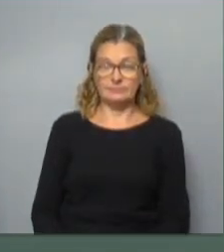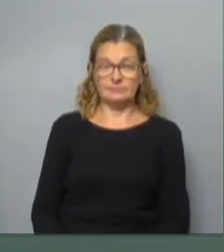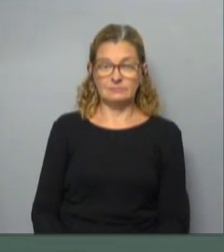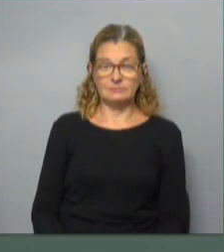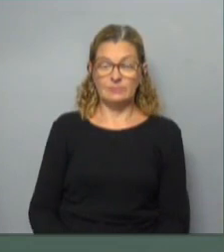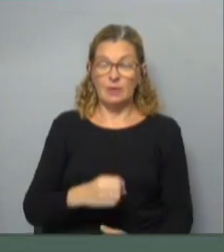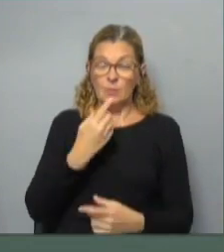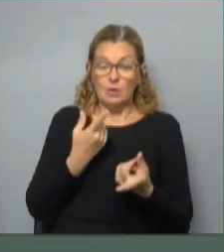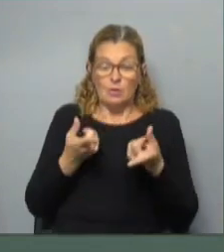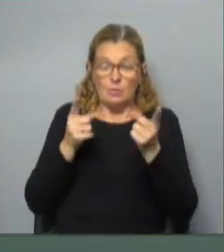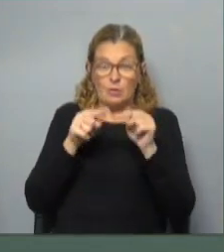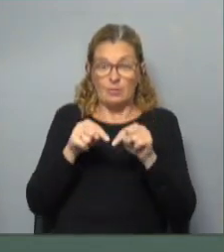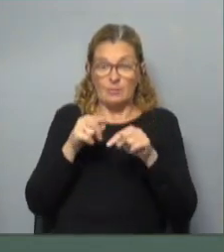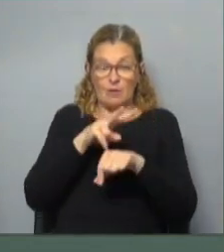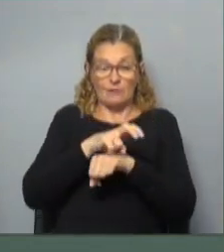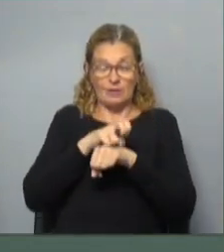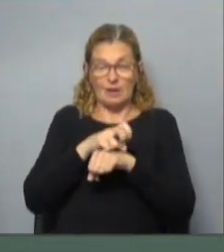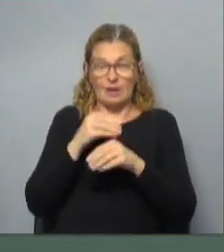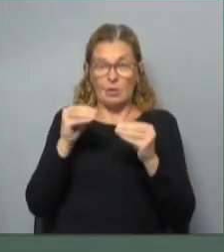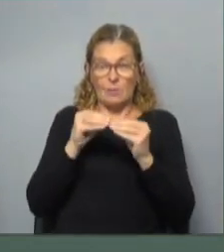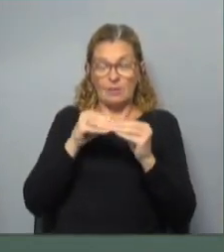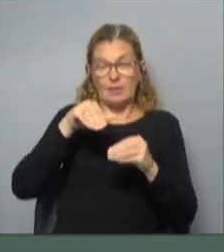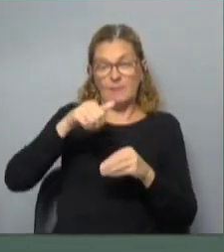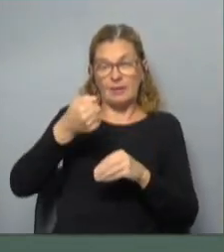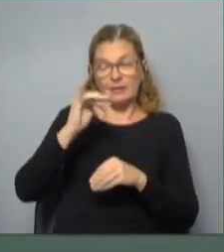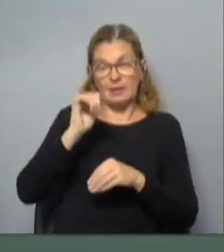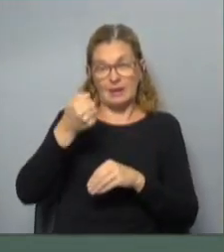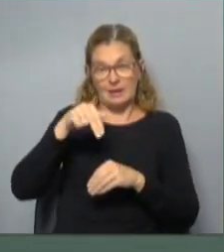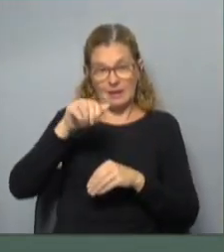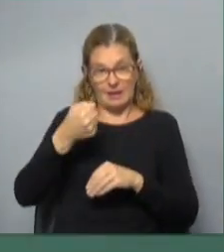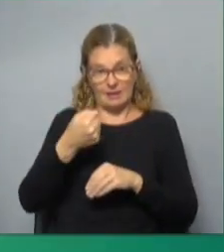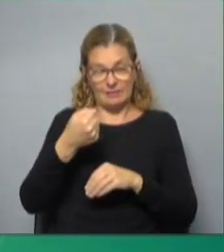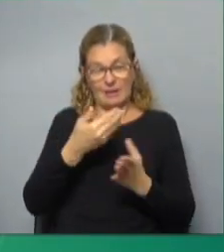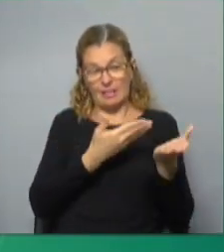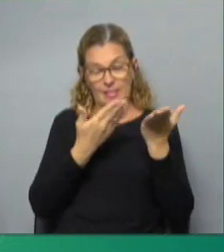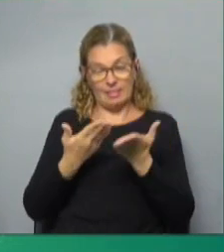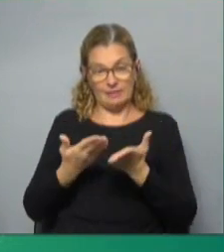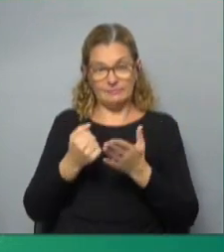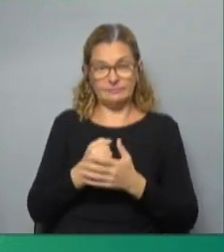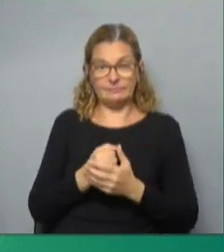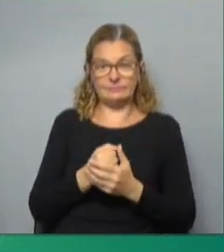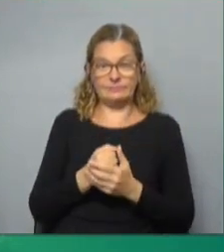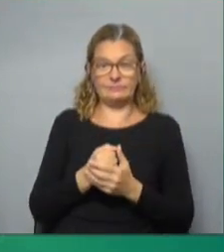bueno y volvemos a físcalía con nuestra compañera mariana brey es cierto mar y adelante